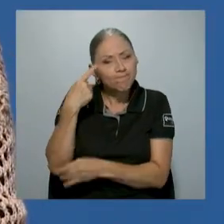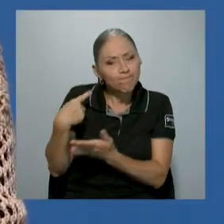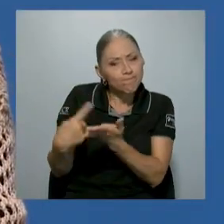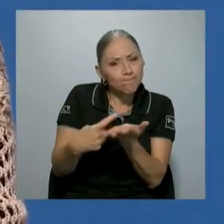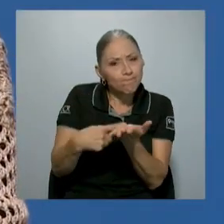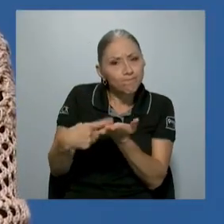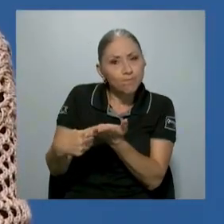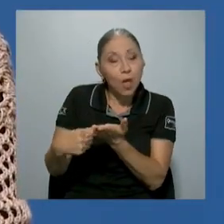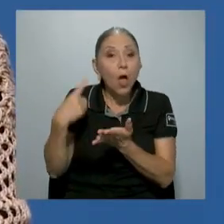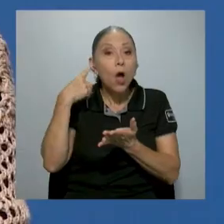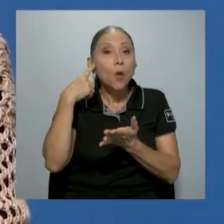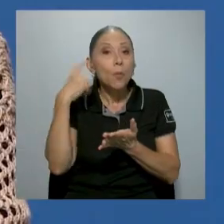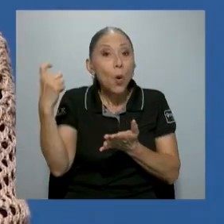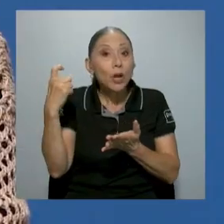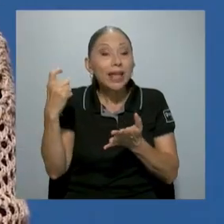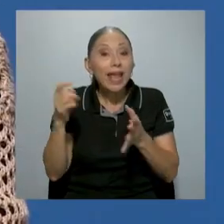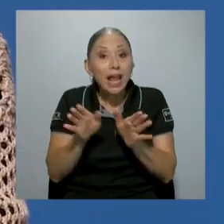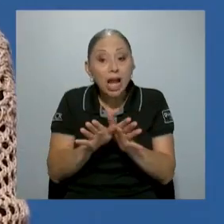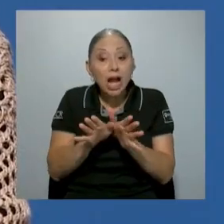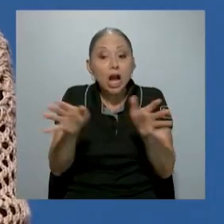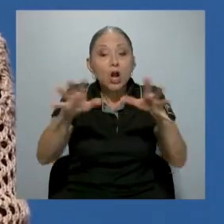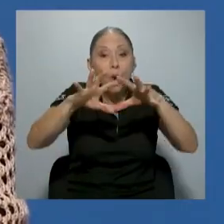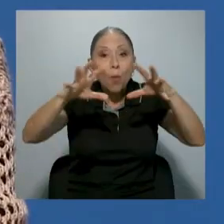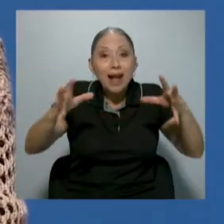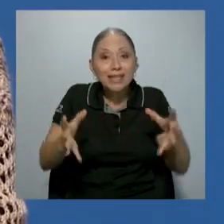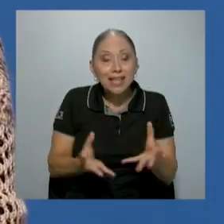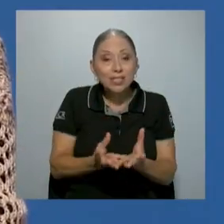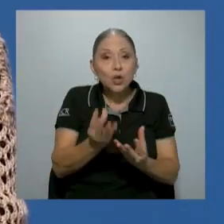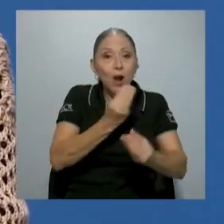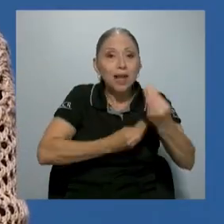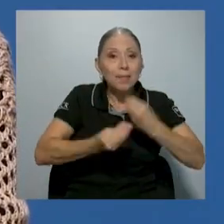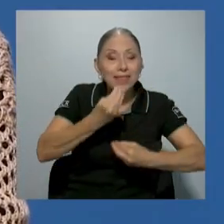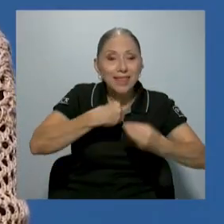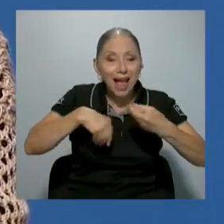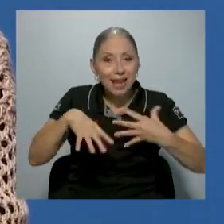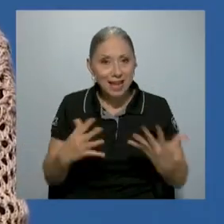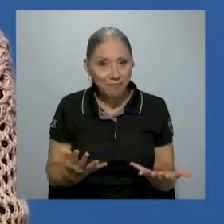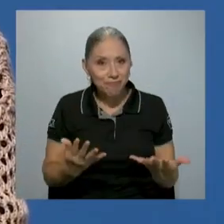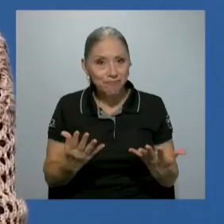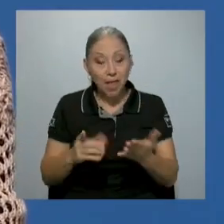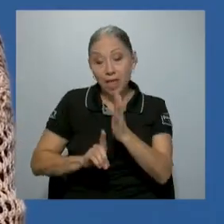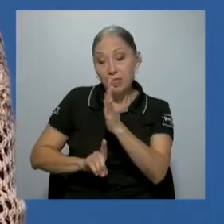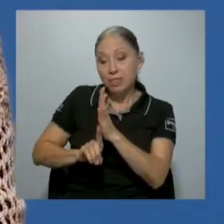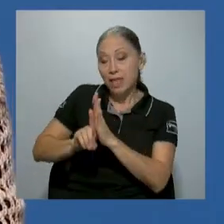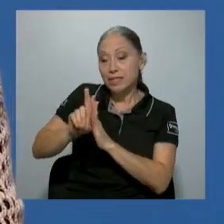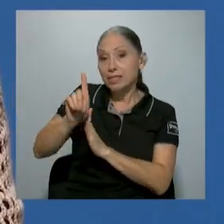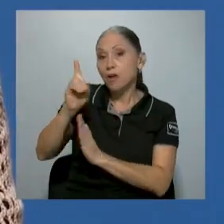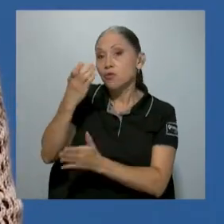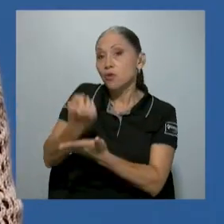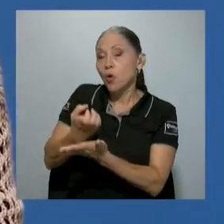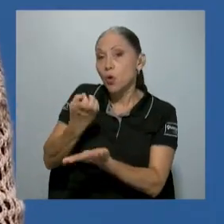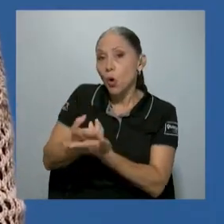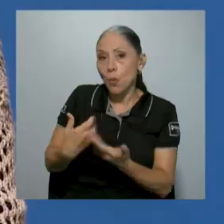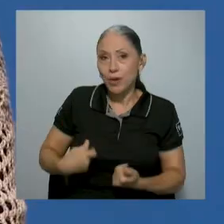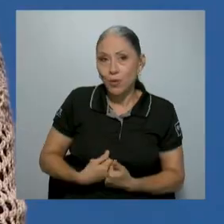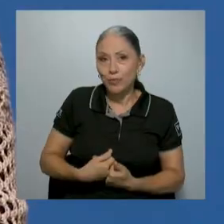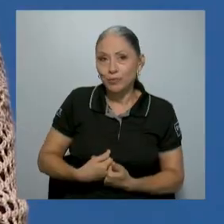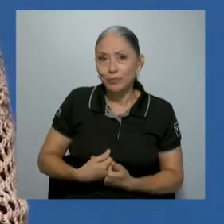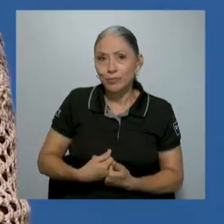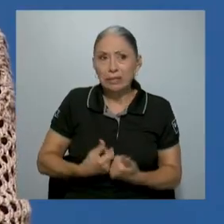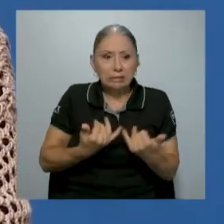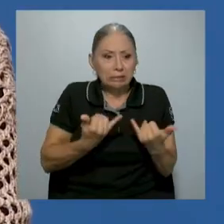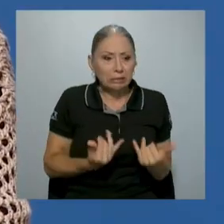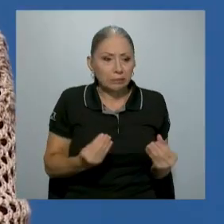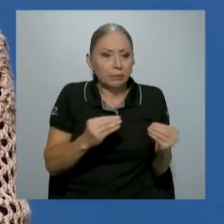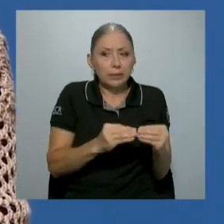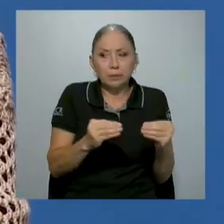globalización alimentaria, el desarrollo económico, ¿verdad?, el tema de la creciente urbanización,